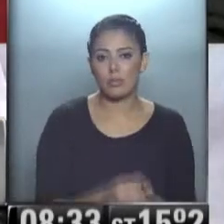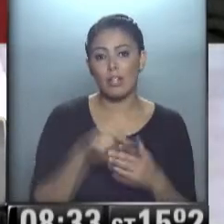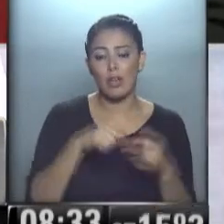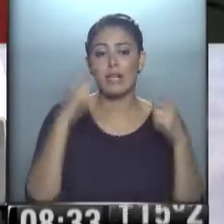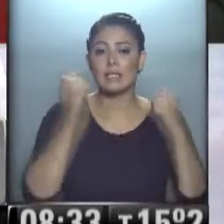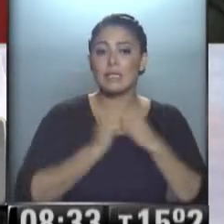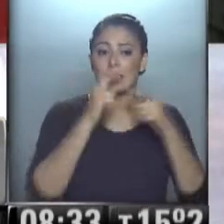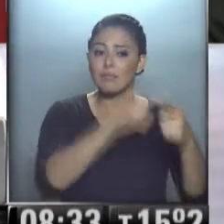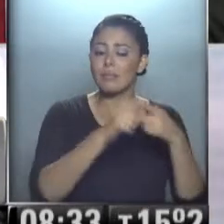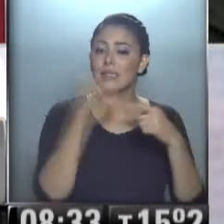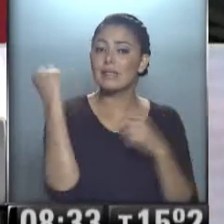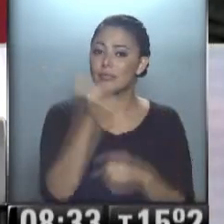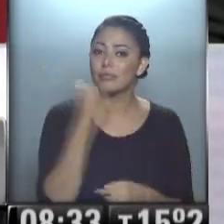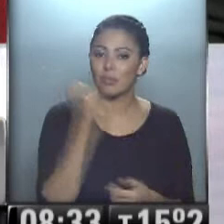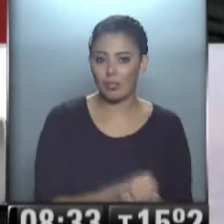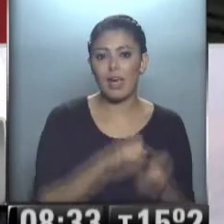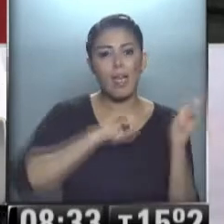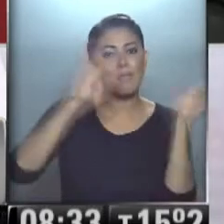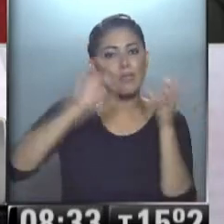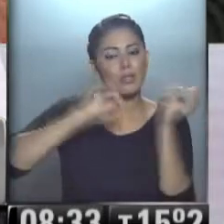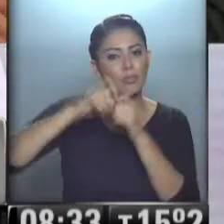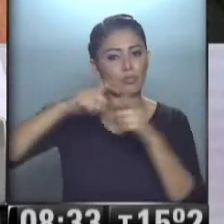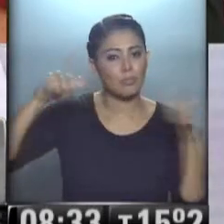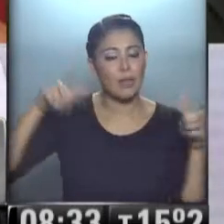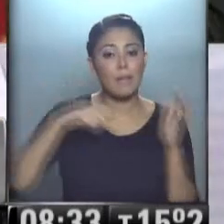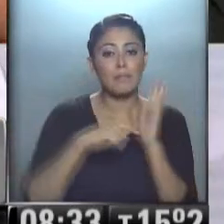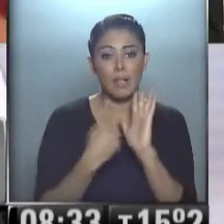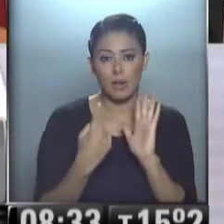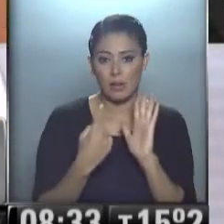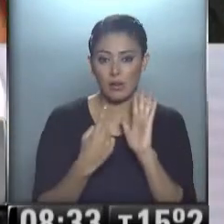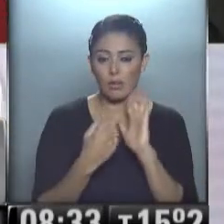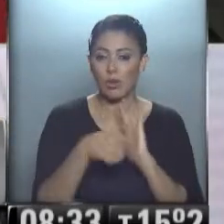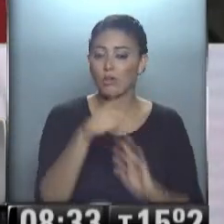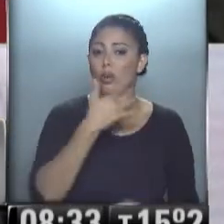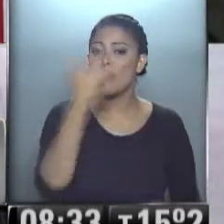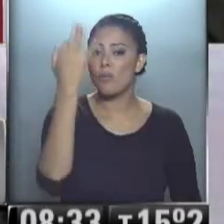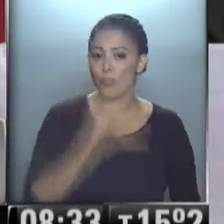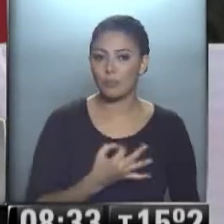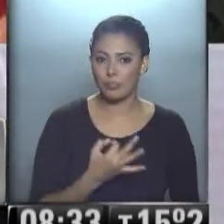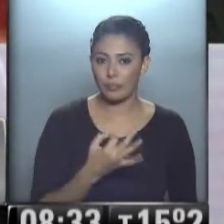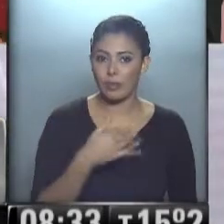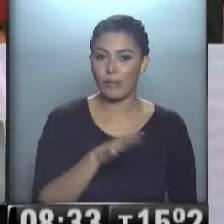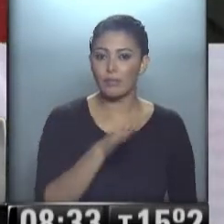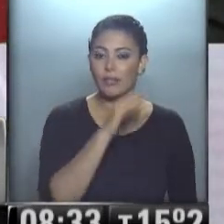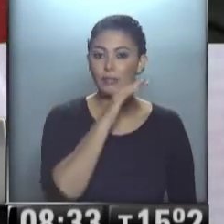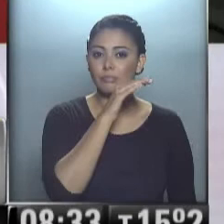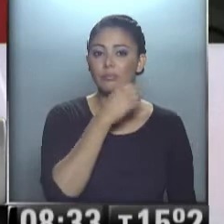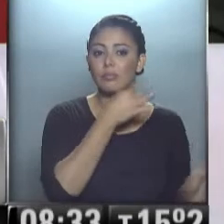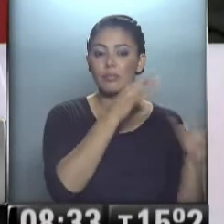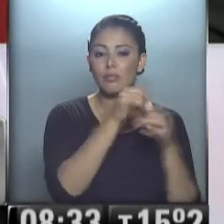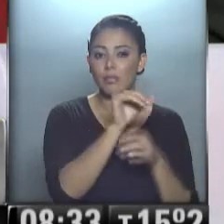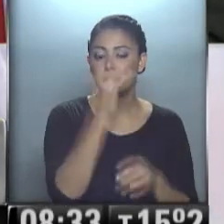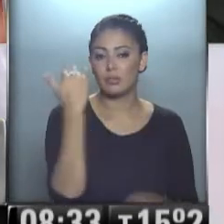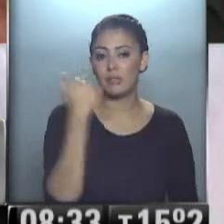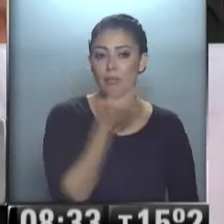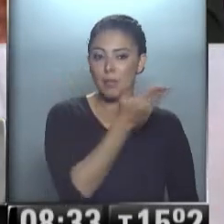la expectativa de que se reanuden las exportaciones de carne pero en base a garantizar abastecimiento para la